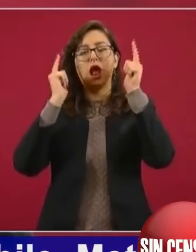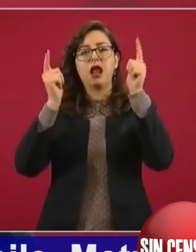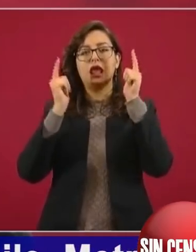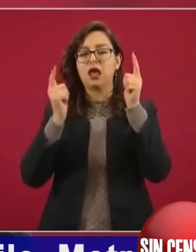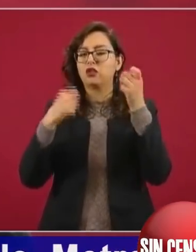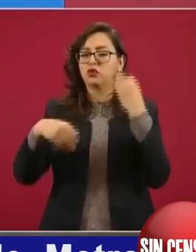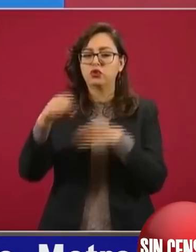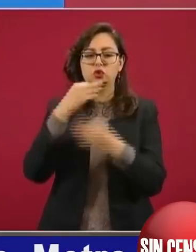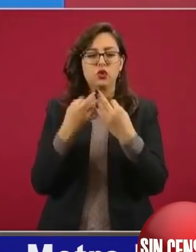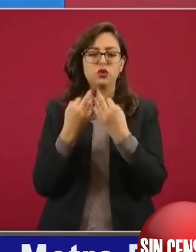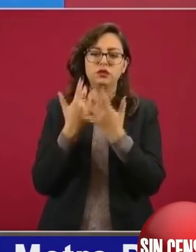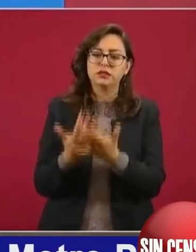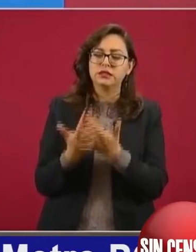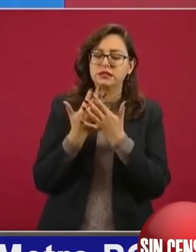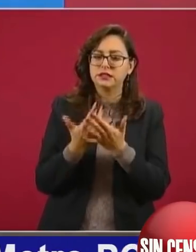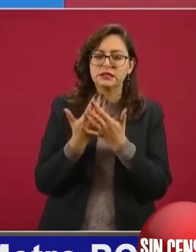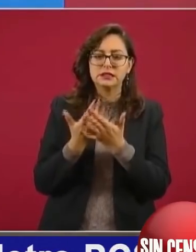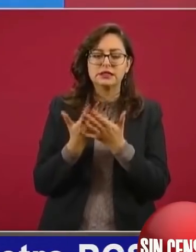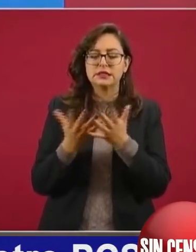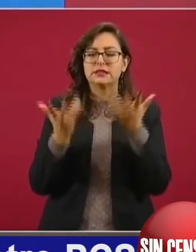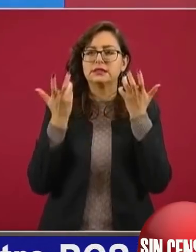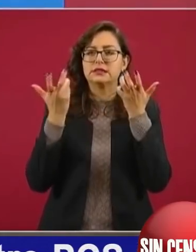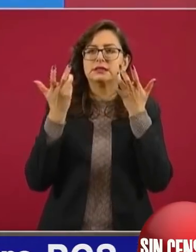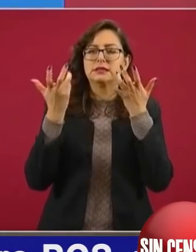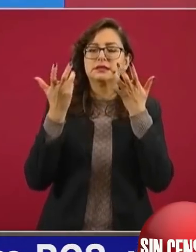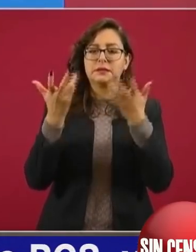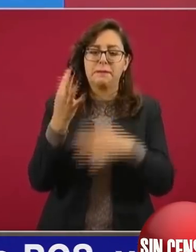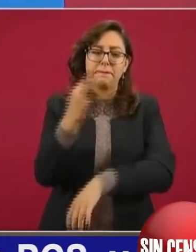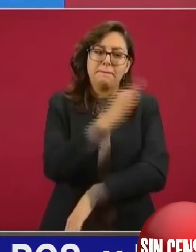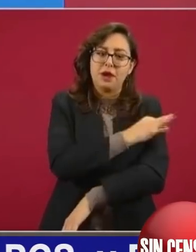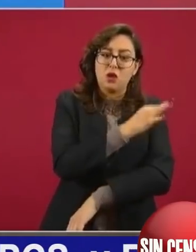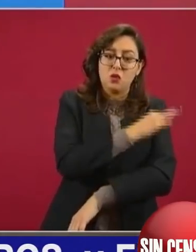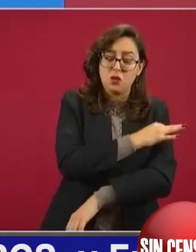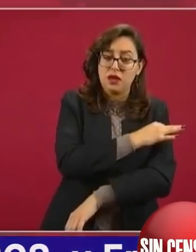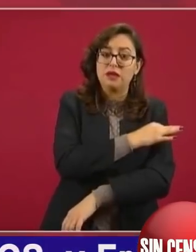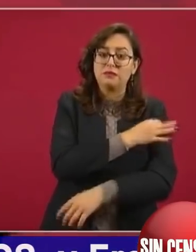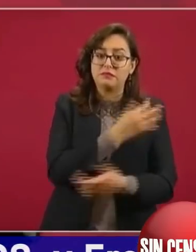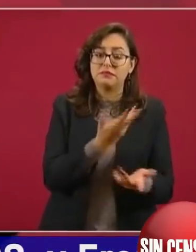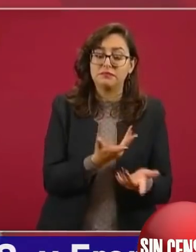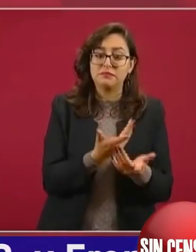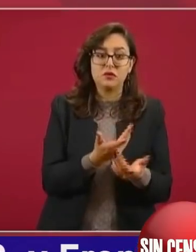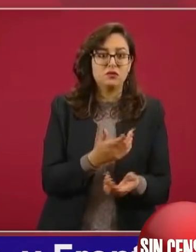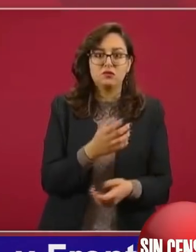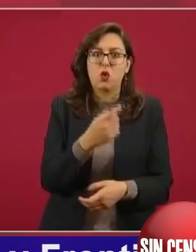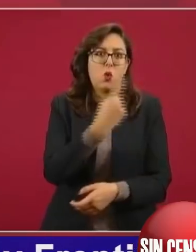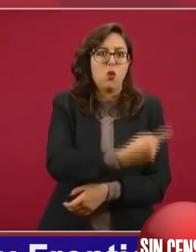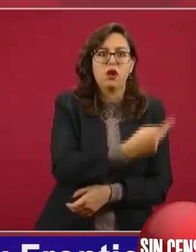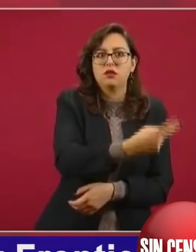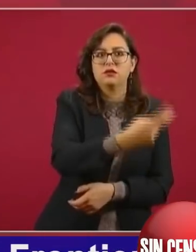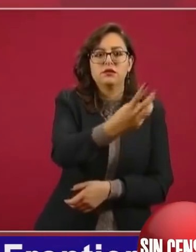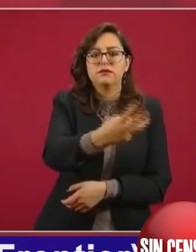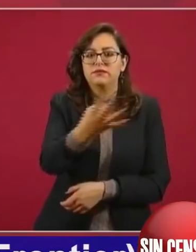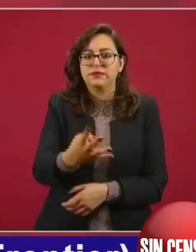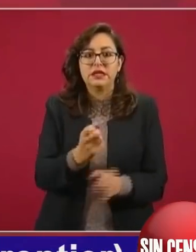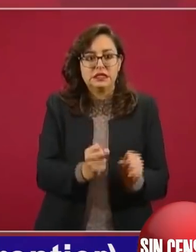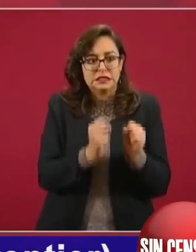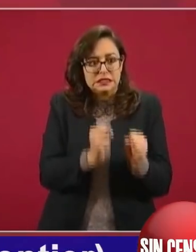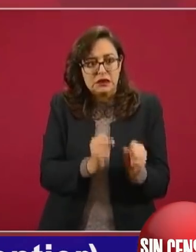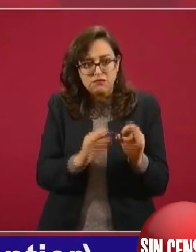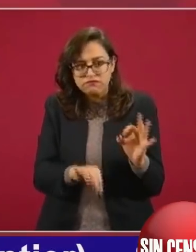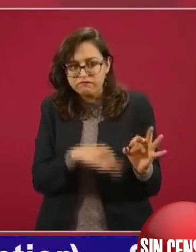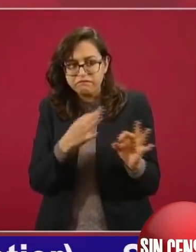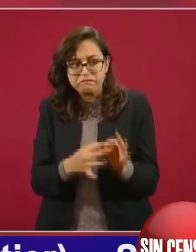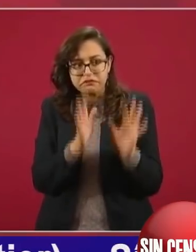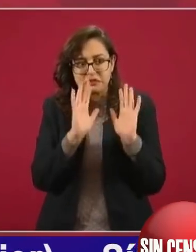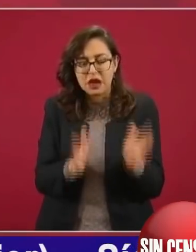gran entusiasmo y con gran ansiedad la llegada de una vacuna o más de una vacuna que sea segura y efectiva